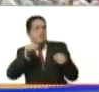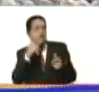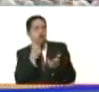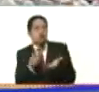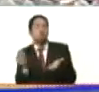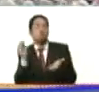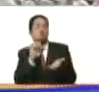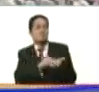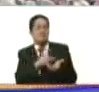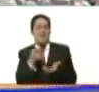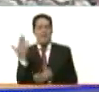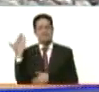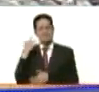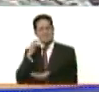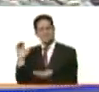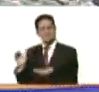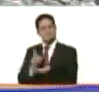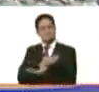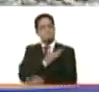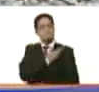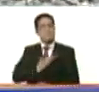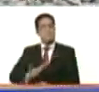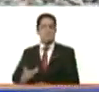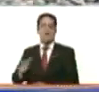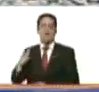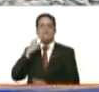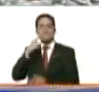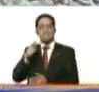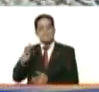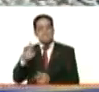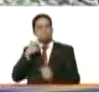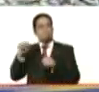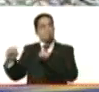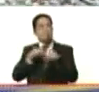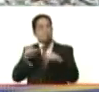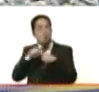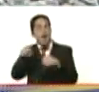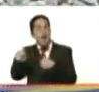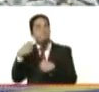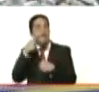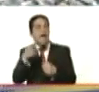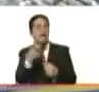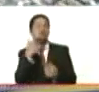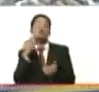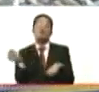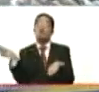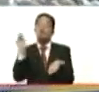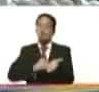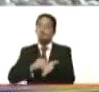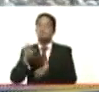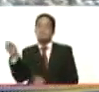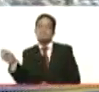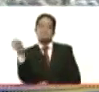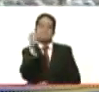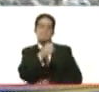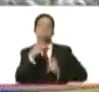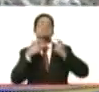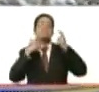hilo constitucional y traer de vuelta al comandante Chávez a su puesto de mando en la